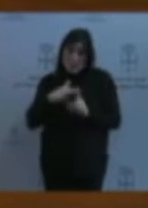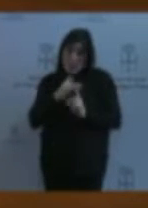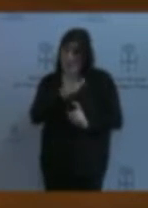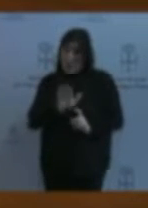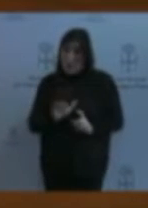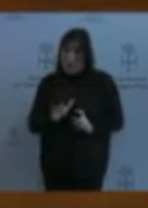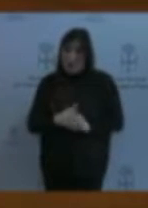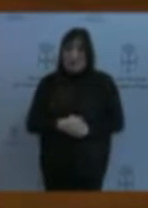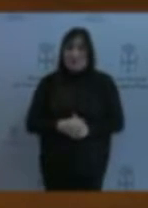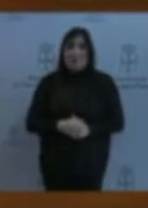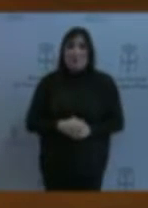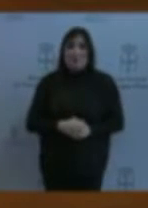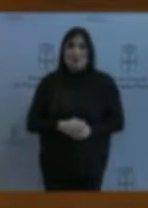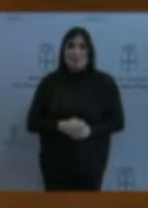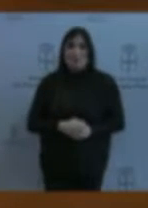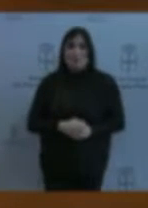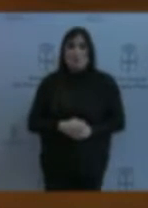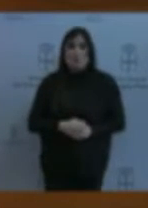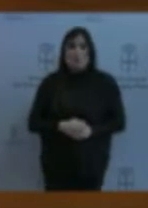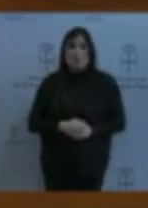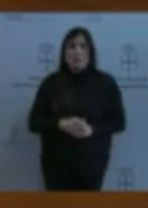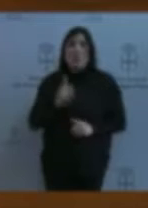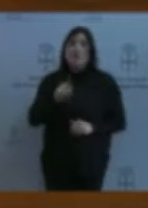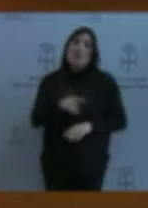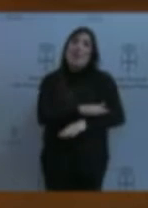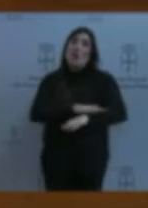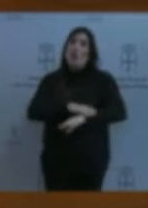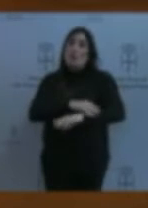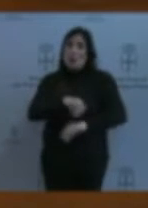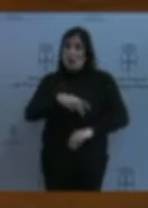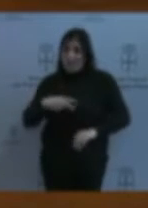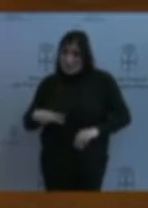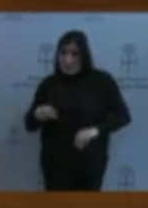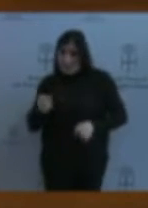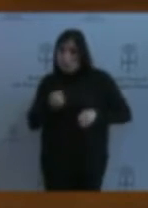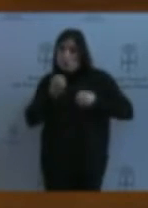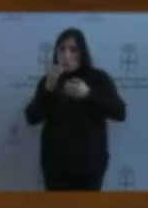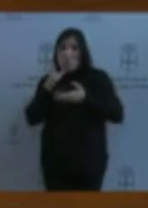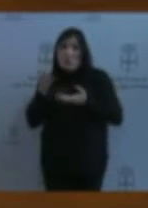Al Gobierno de Cantabria para desarrollar actuaciones conjuntas también. Y